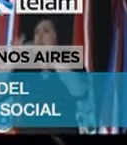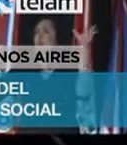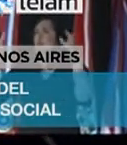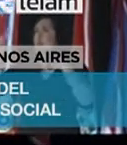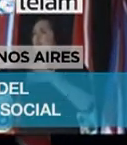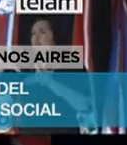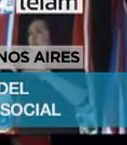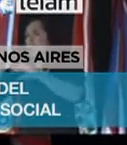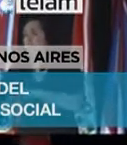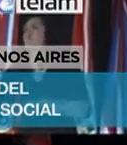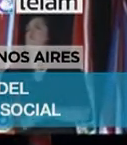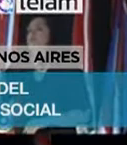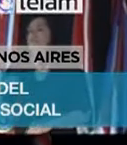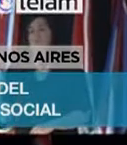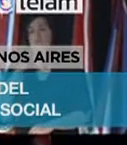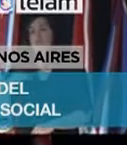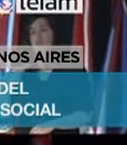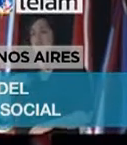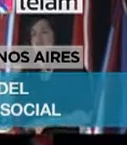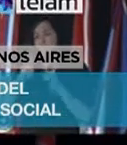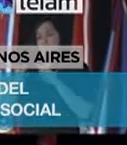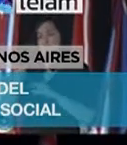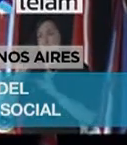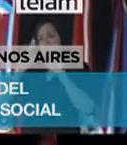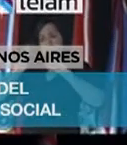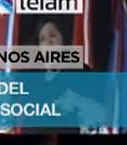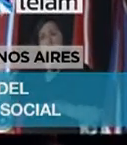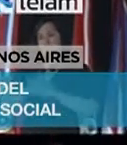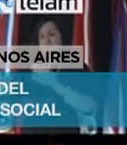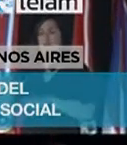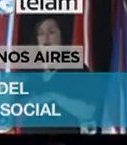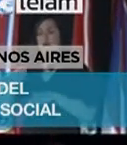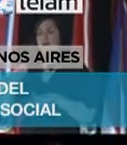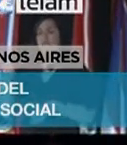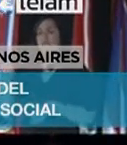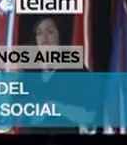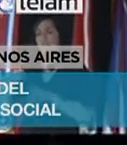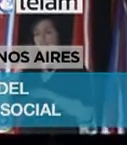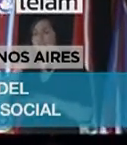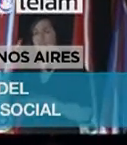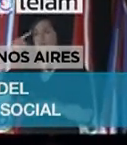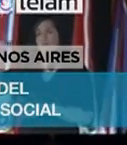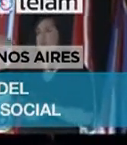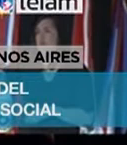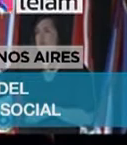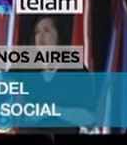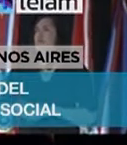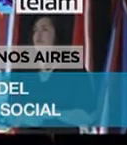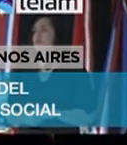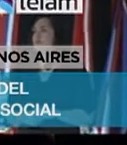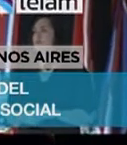tenemos que encarar integralmente estos desafíos del desarrollo a futuro. Un